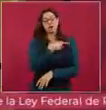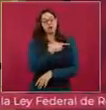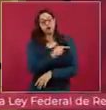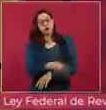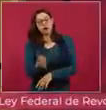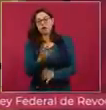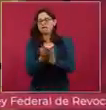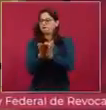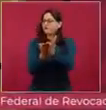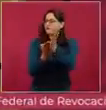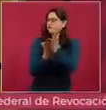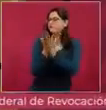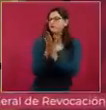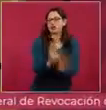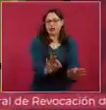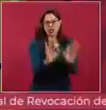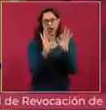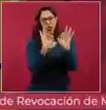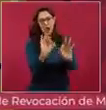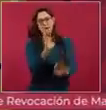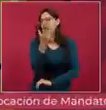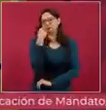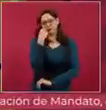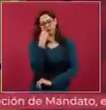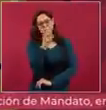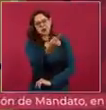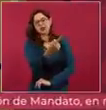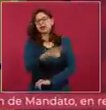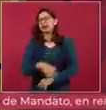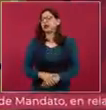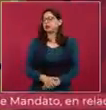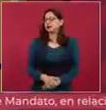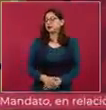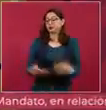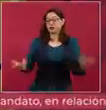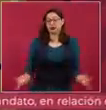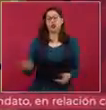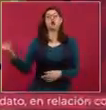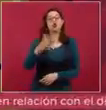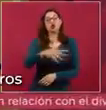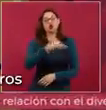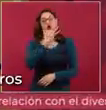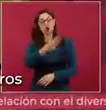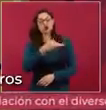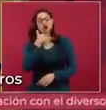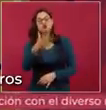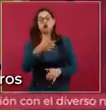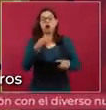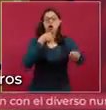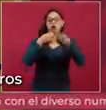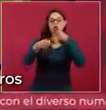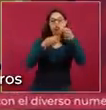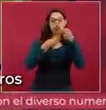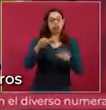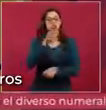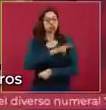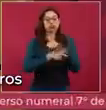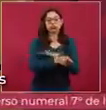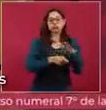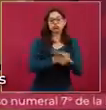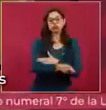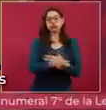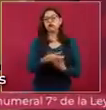bueno se puede esperar de políticos corruptos de la prensa que se vende o se alquila de intelectuales convenencieros